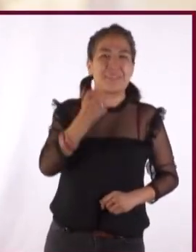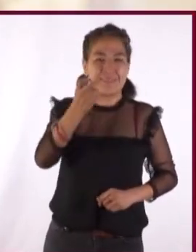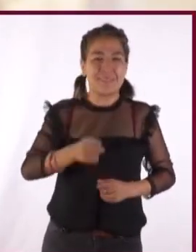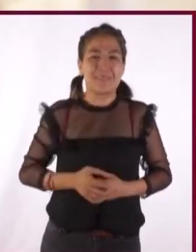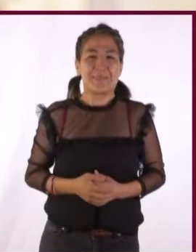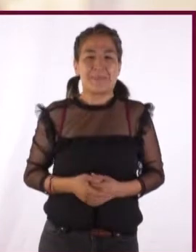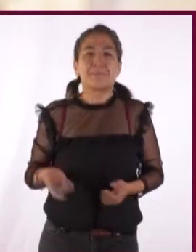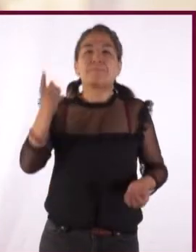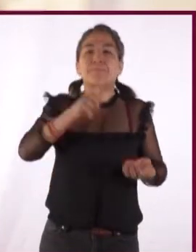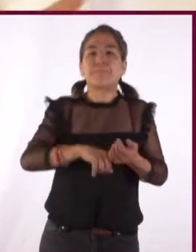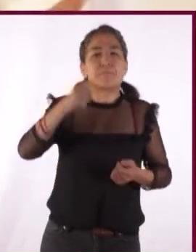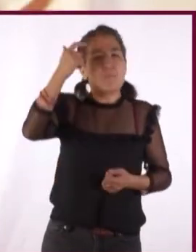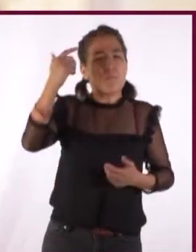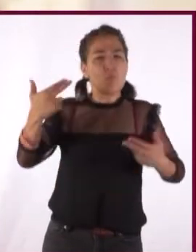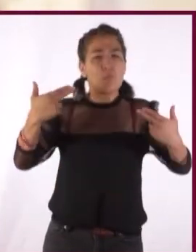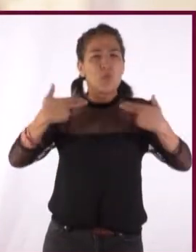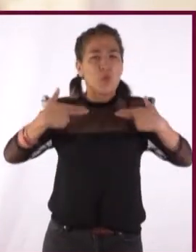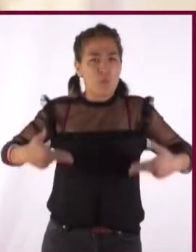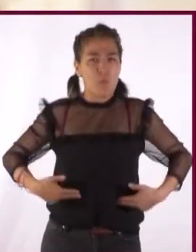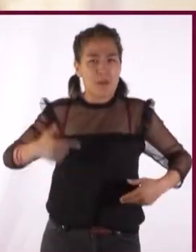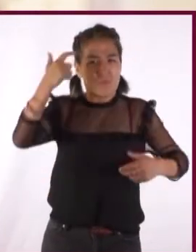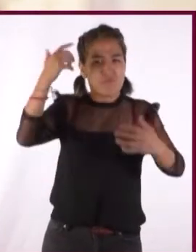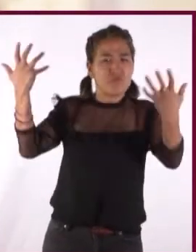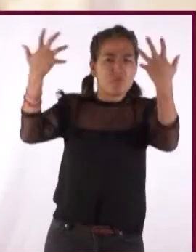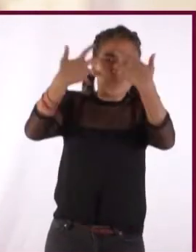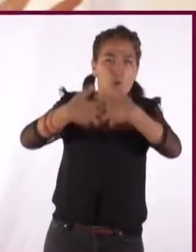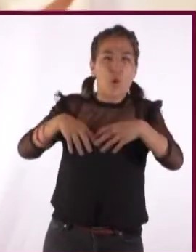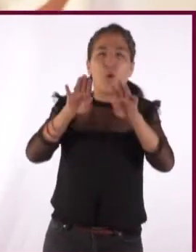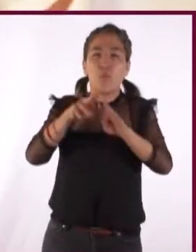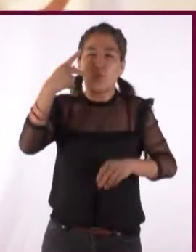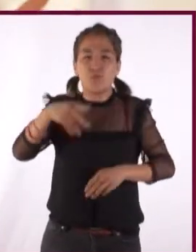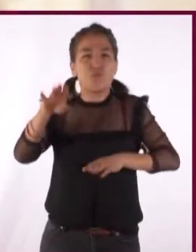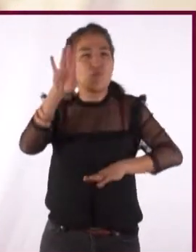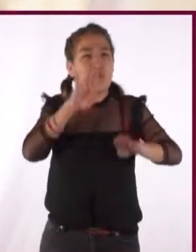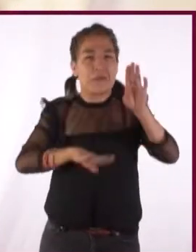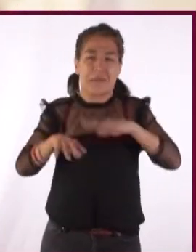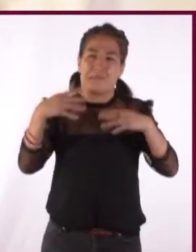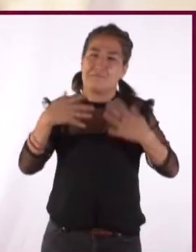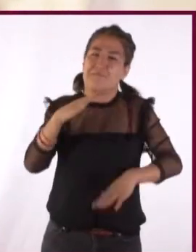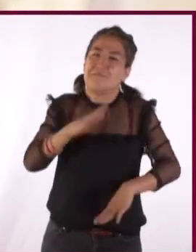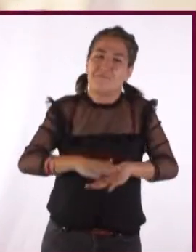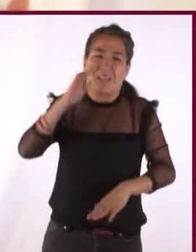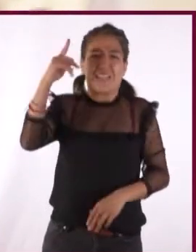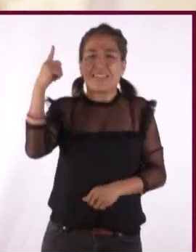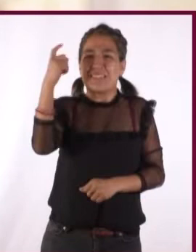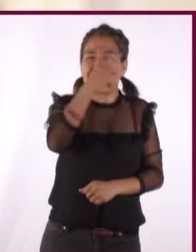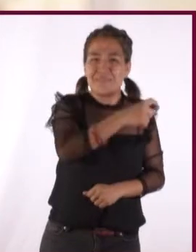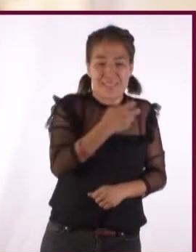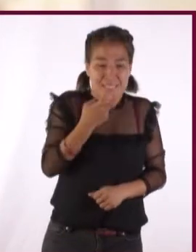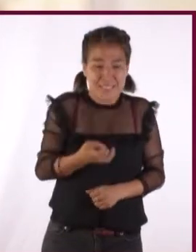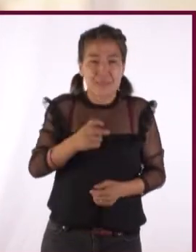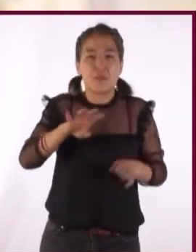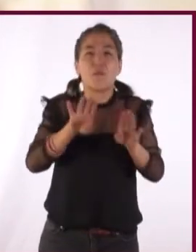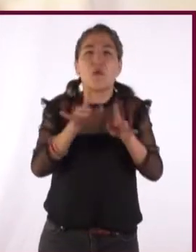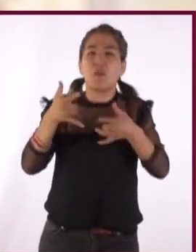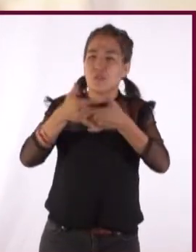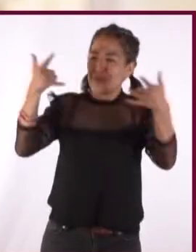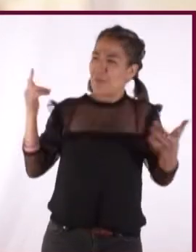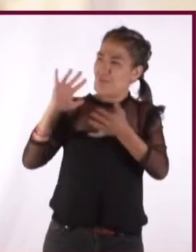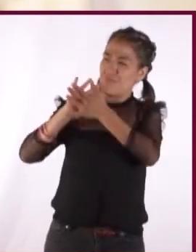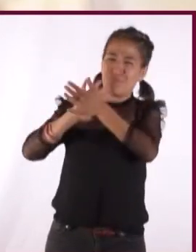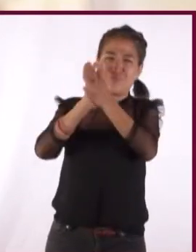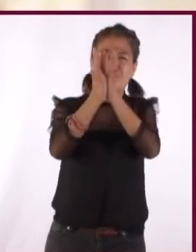que el cerebro humano, siendo la estructura biológica más compleja que hay en la evolución, bueno, en la